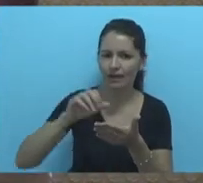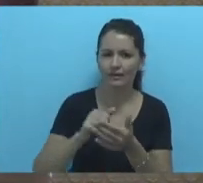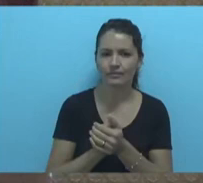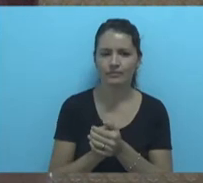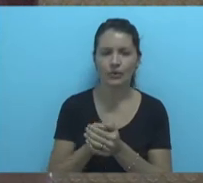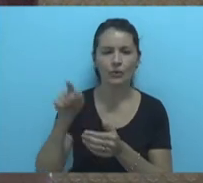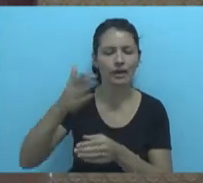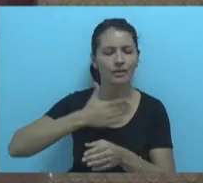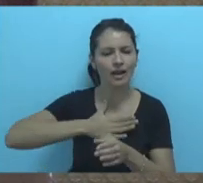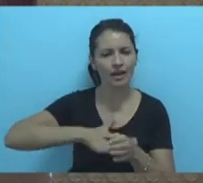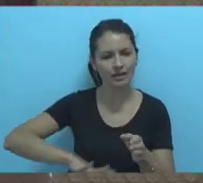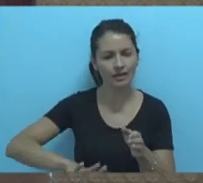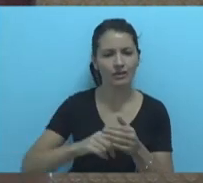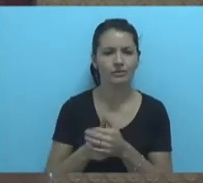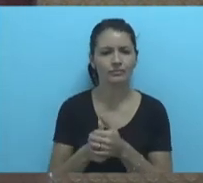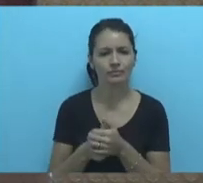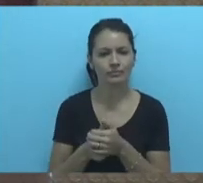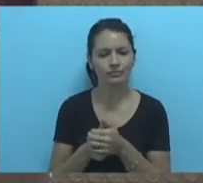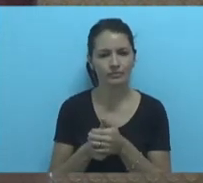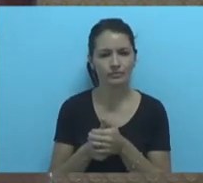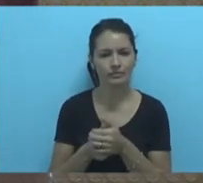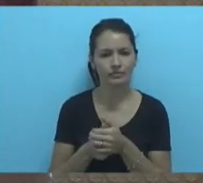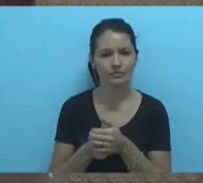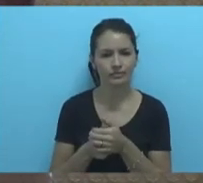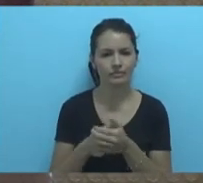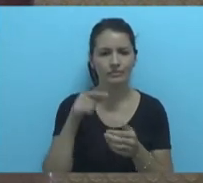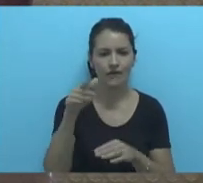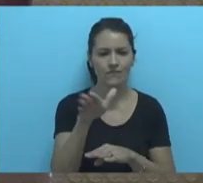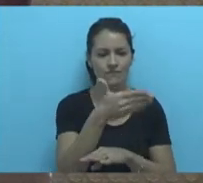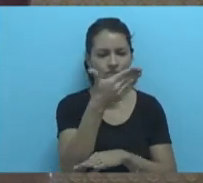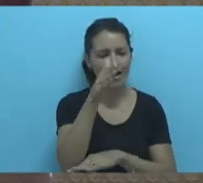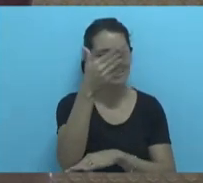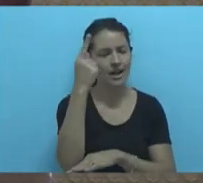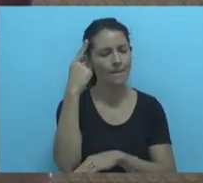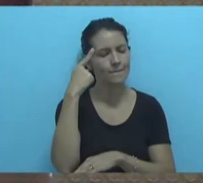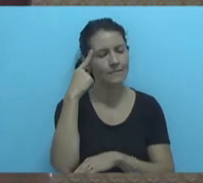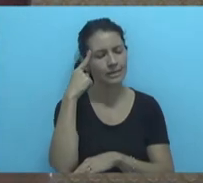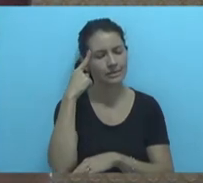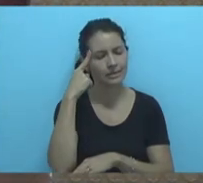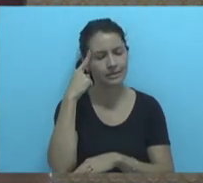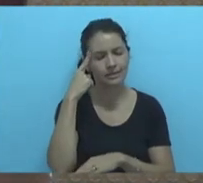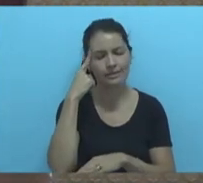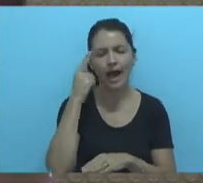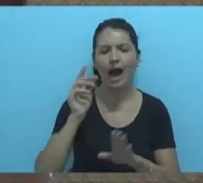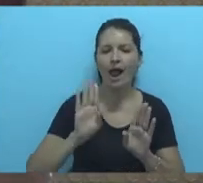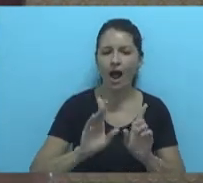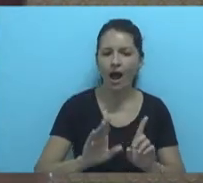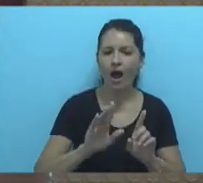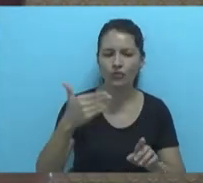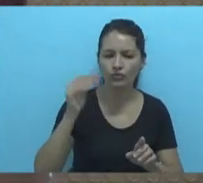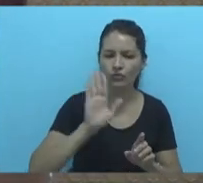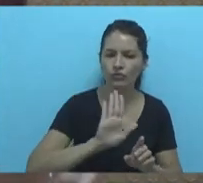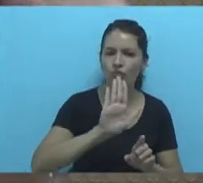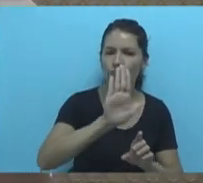quédese tranquilo, señor secretario, que esta bandera fue pensada para el momento de una gran victoria, pero como esa gran victoria